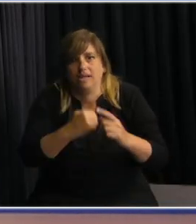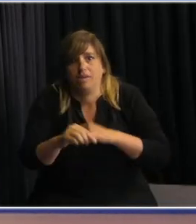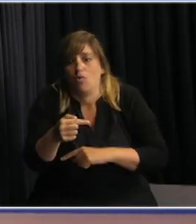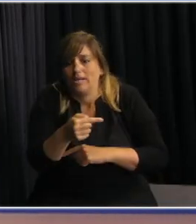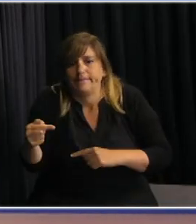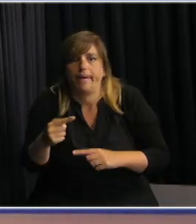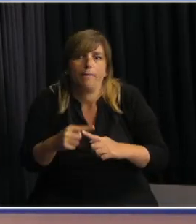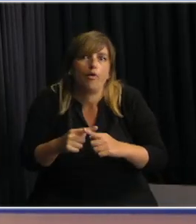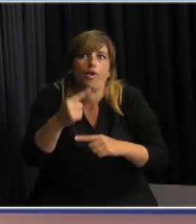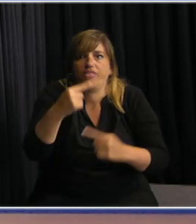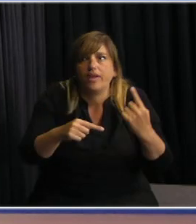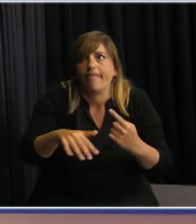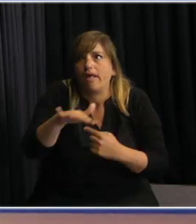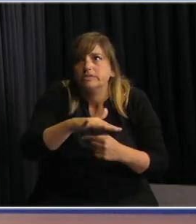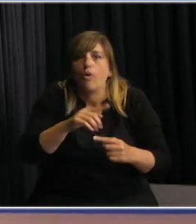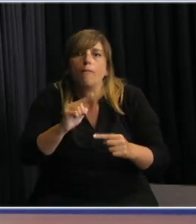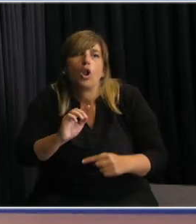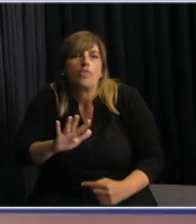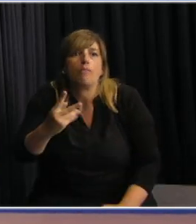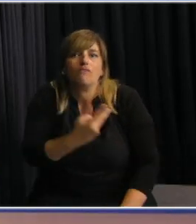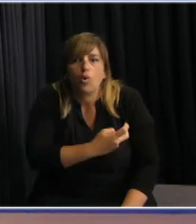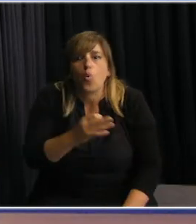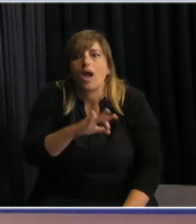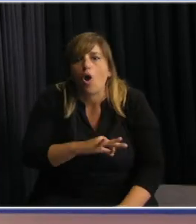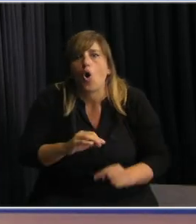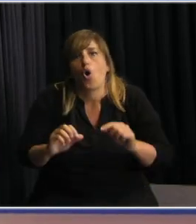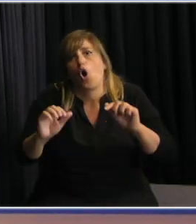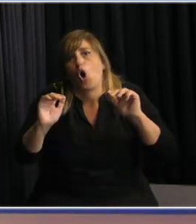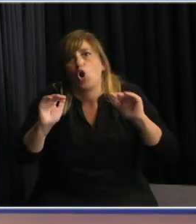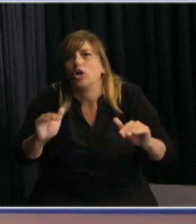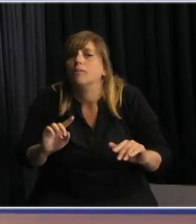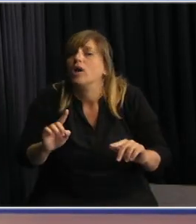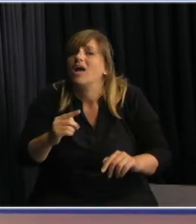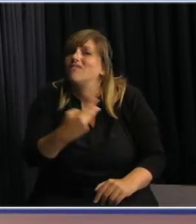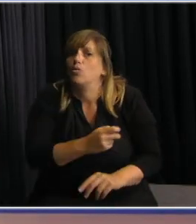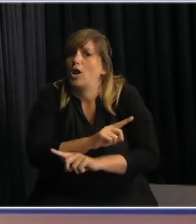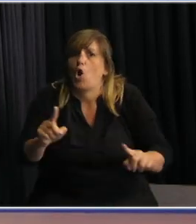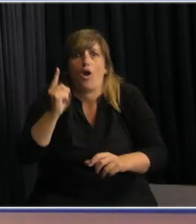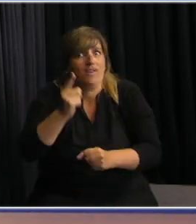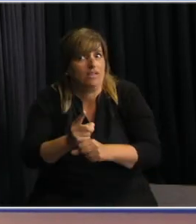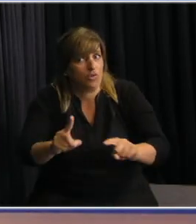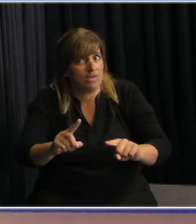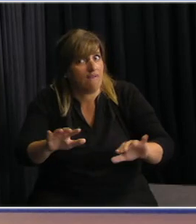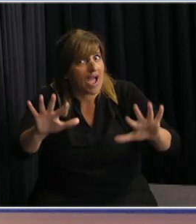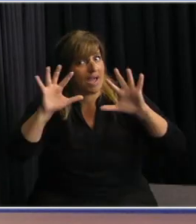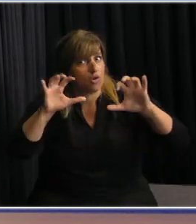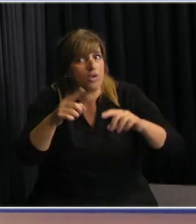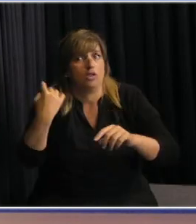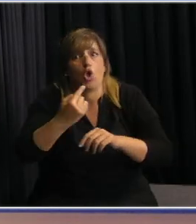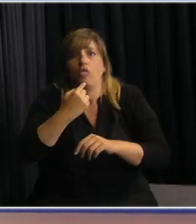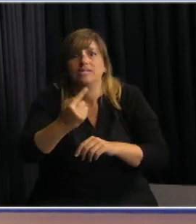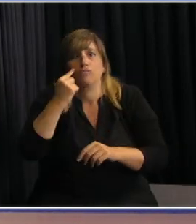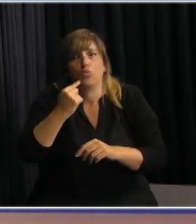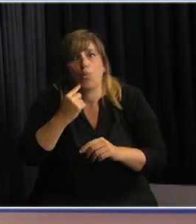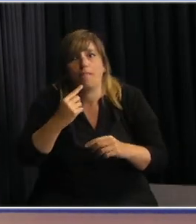razones o por el tipo de vacuna, por la logística. Porque recordemos que la vacuna no es obligatoria. O sea, todos los números que nosotros estamos dando,